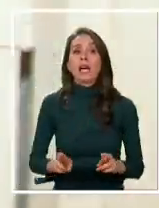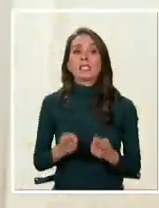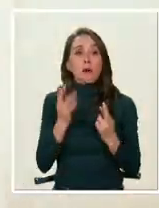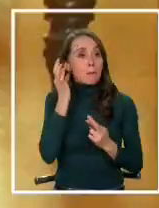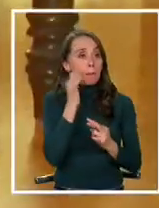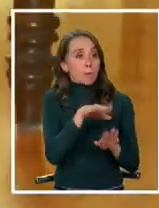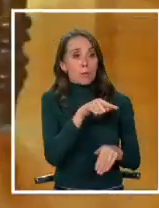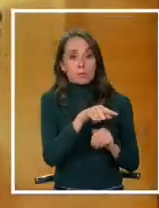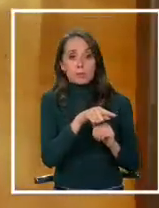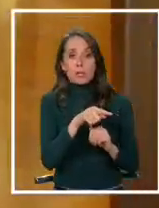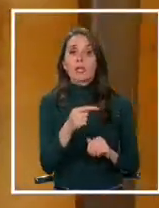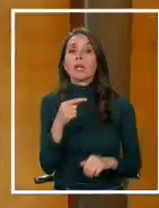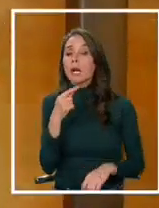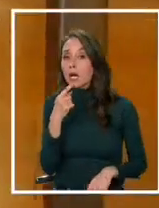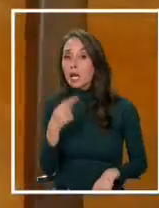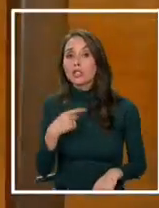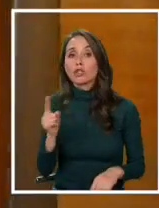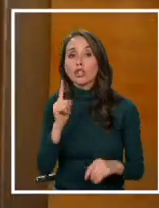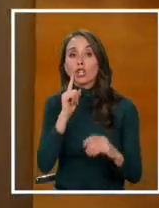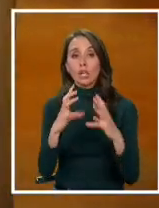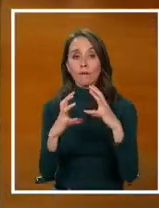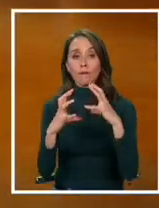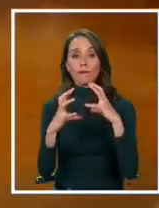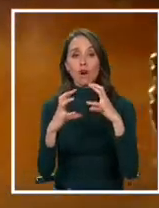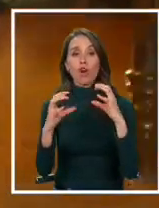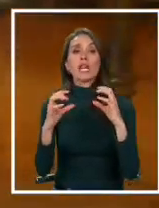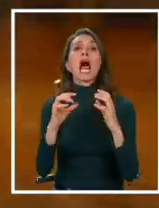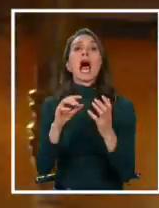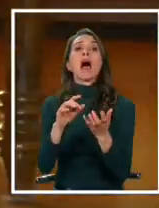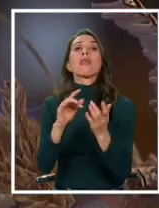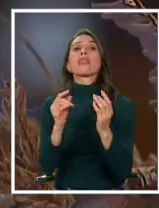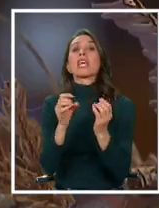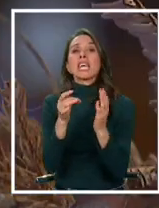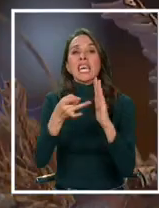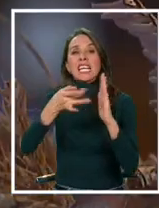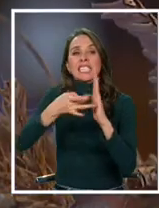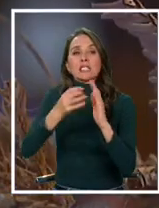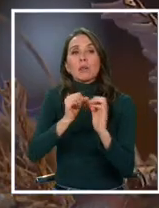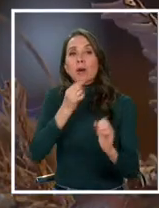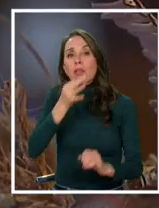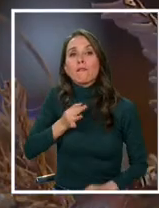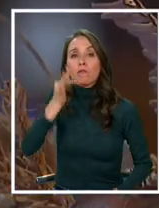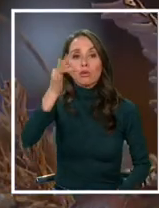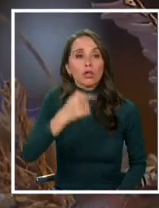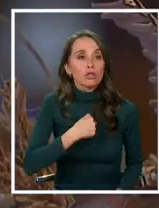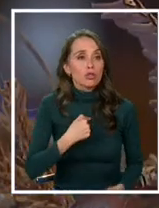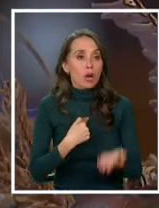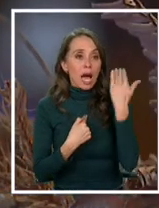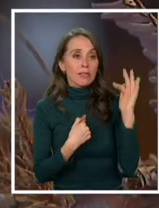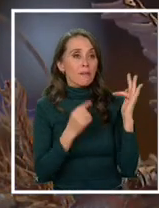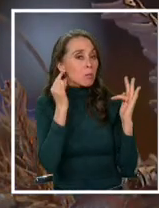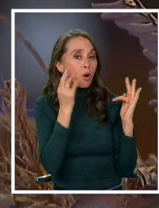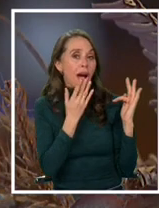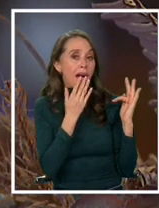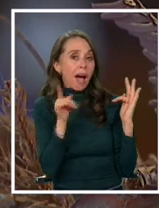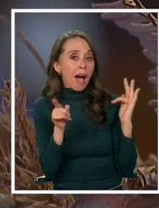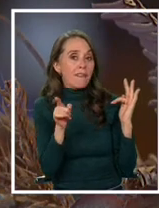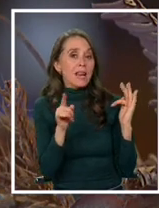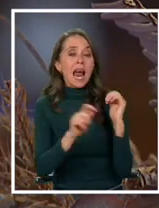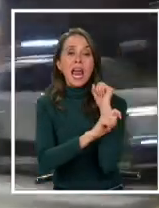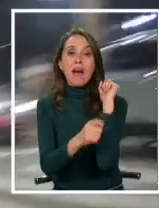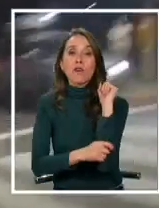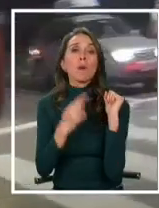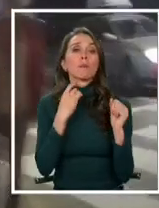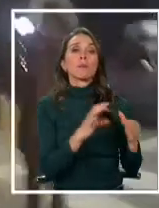recuperación yo no tengo una malita de cristal como para saber que iba a ser tipo No yo solo puedo comentar lo que yo hice en febrero y y y por qué lo